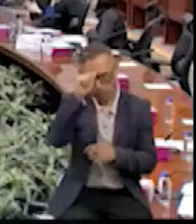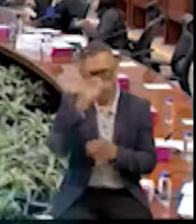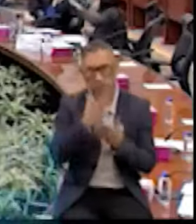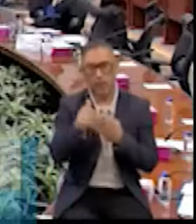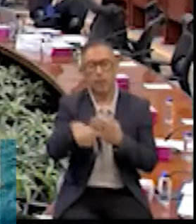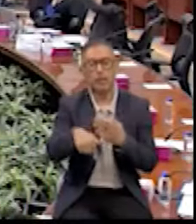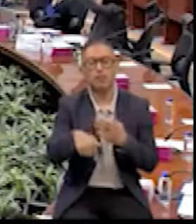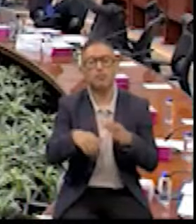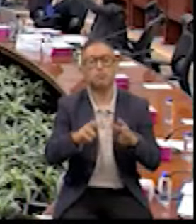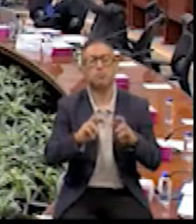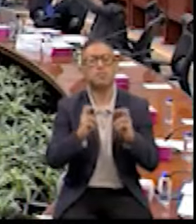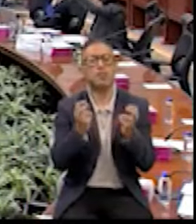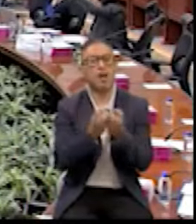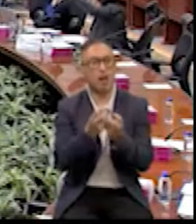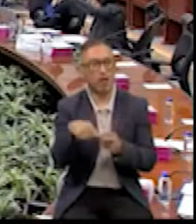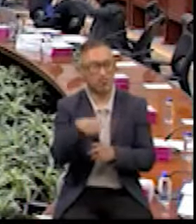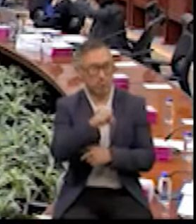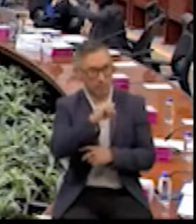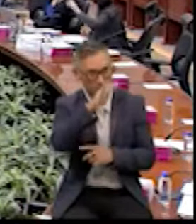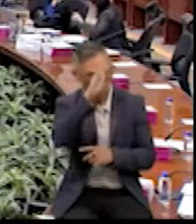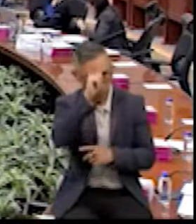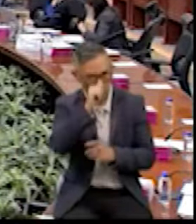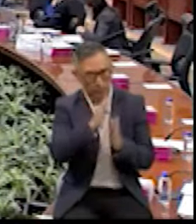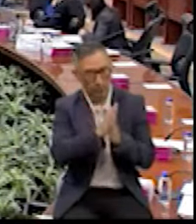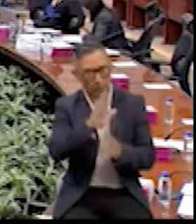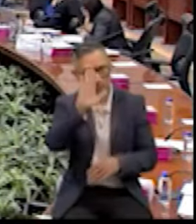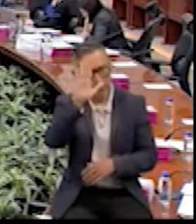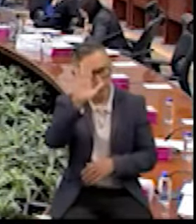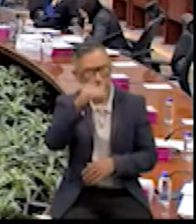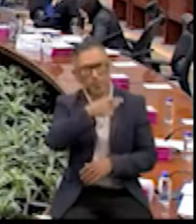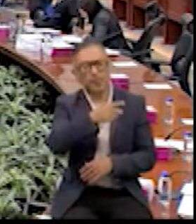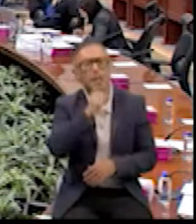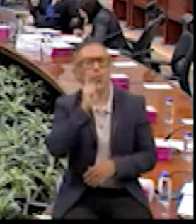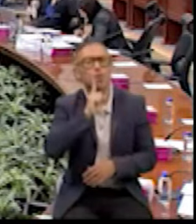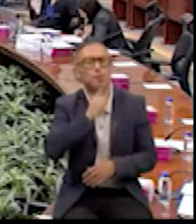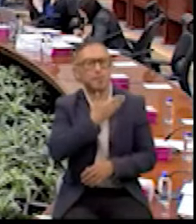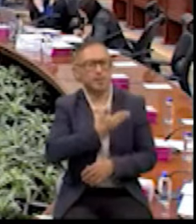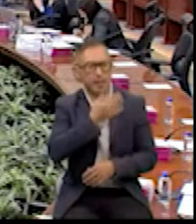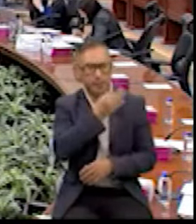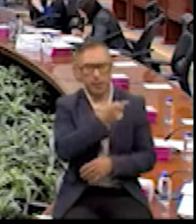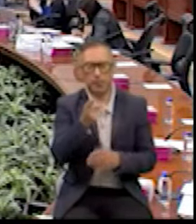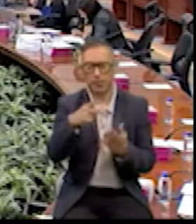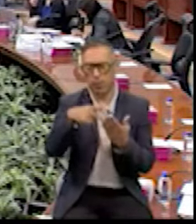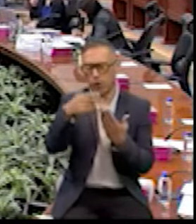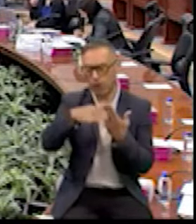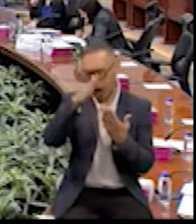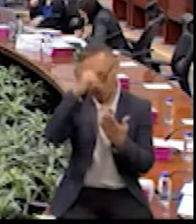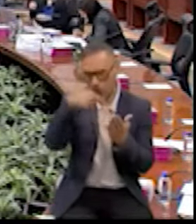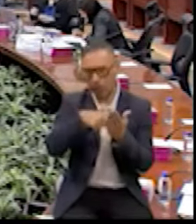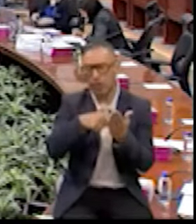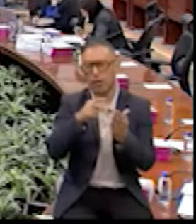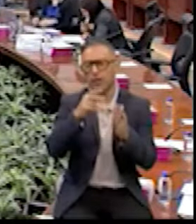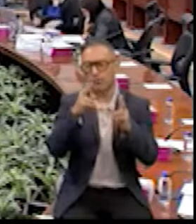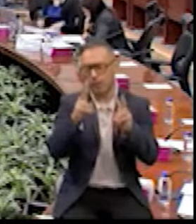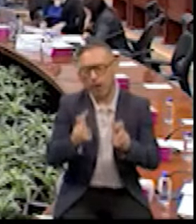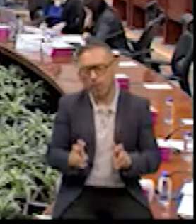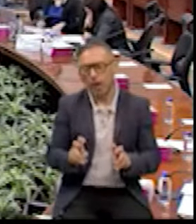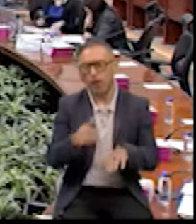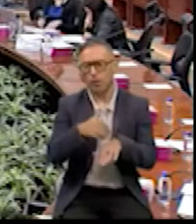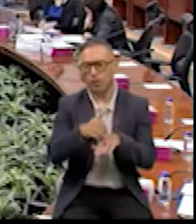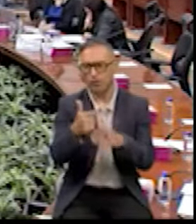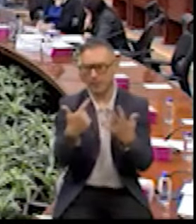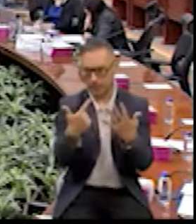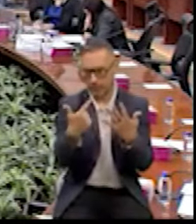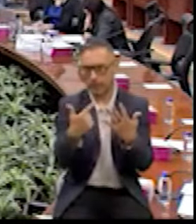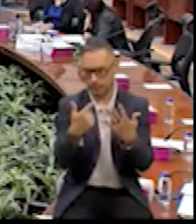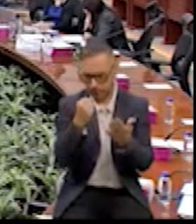autoridades judiciales dicen el gobernador interino es el que dijo el Congreso, entonces yo creo que Samuel se va a echar para atrás. Y